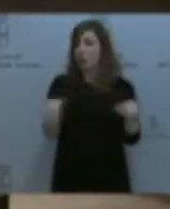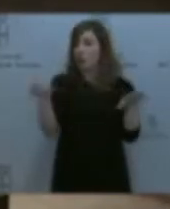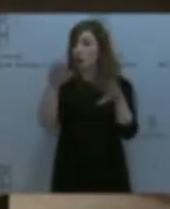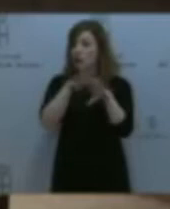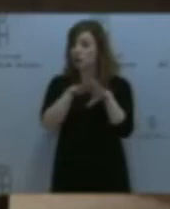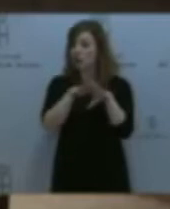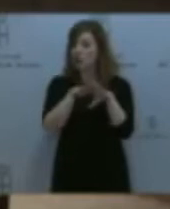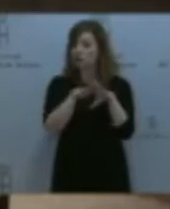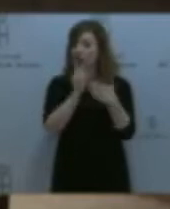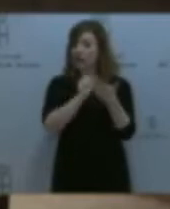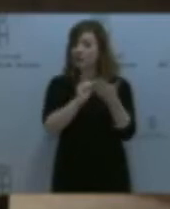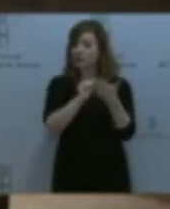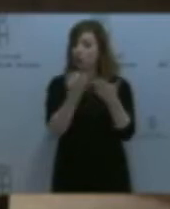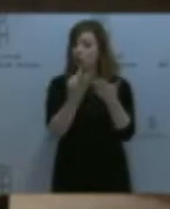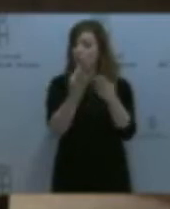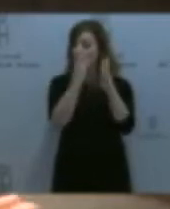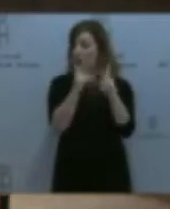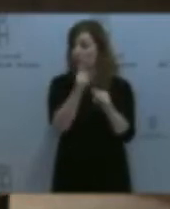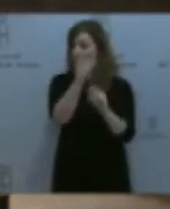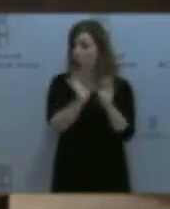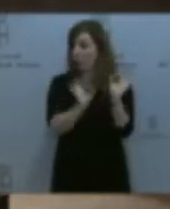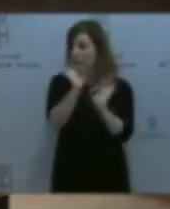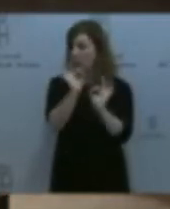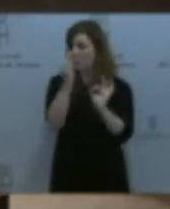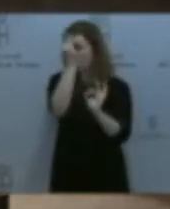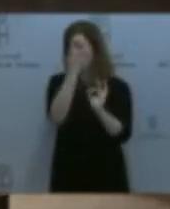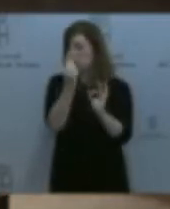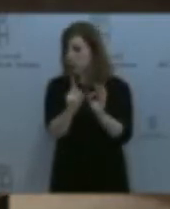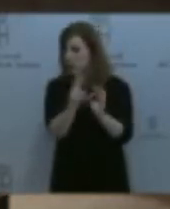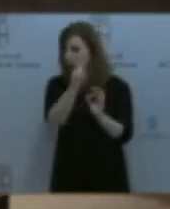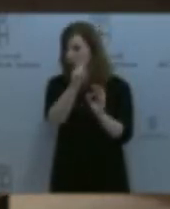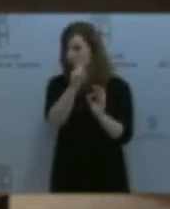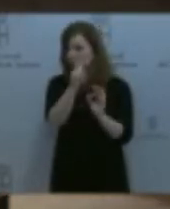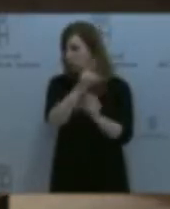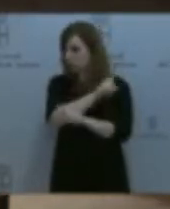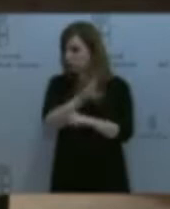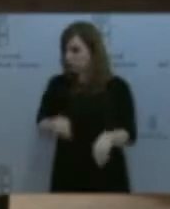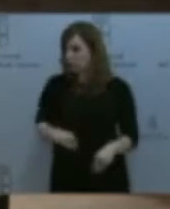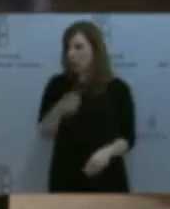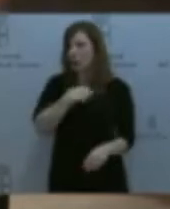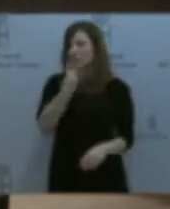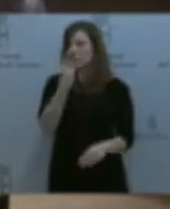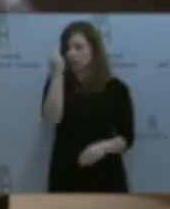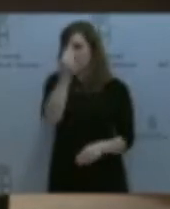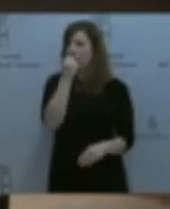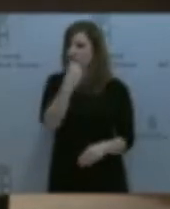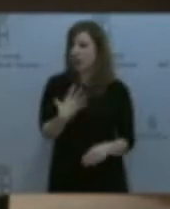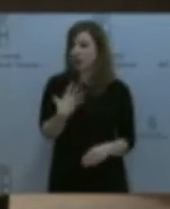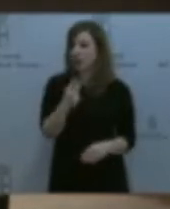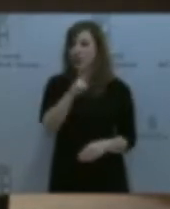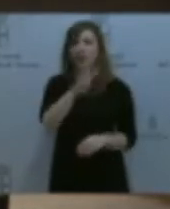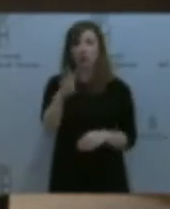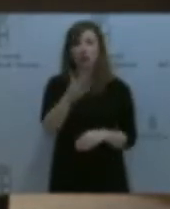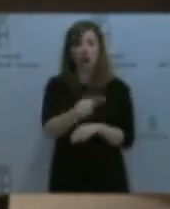esquina esa cifra, un 1% no les parecía mucho, 2 no era asumible, 3 les parecía una cifra redonda. Y en 24 horas le dieron